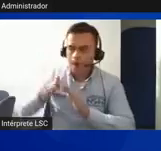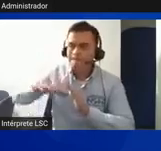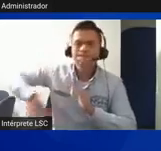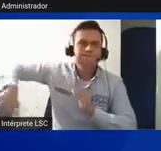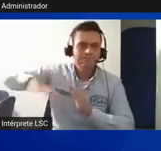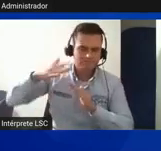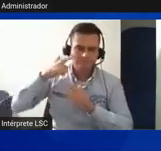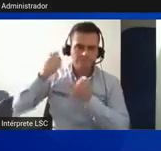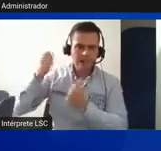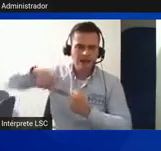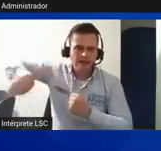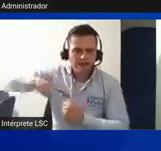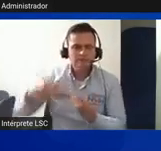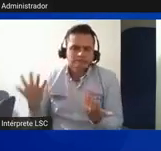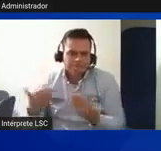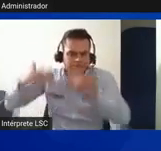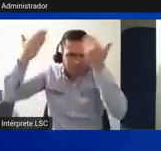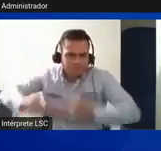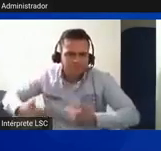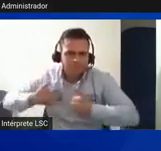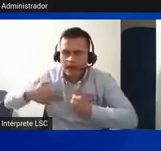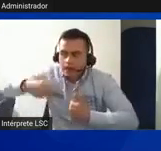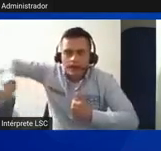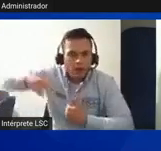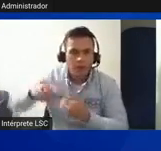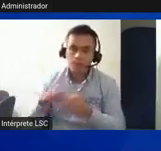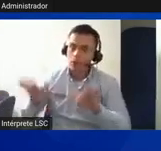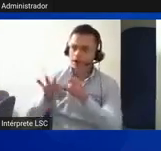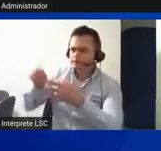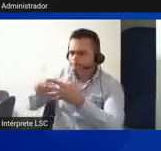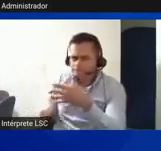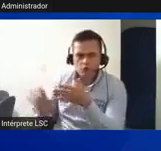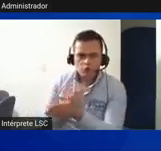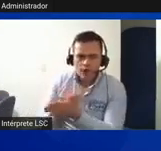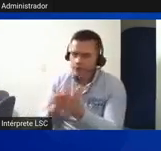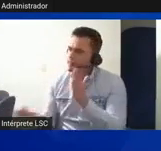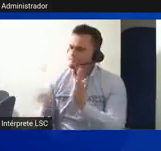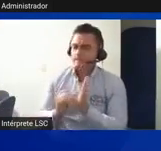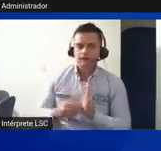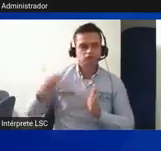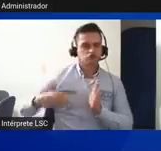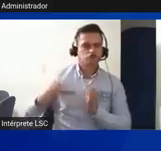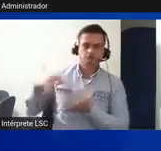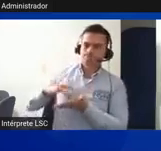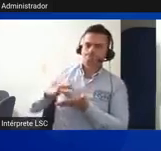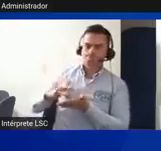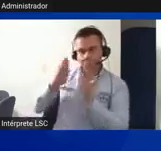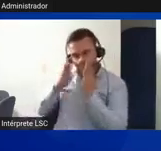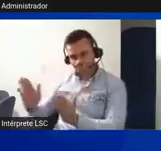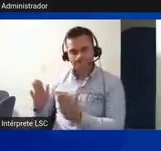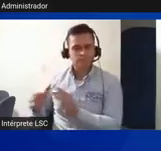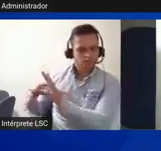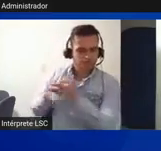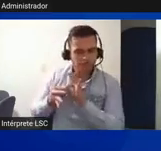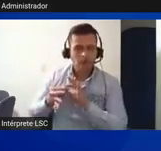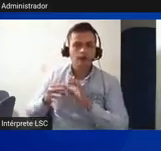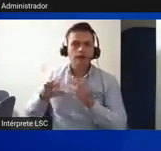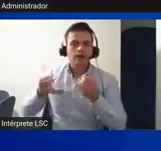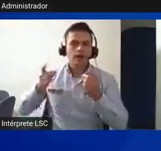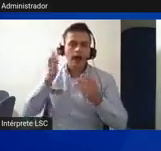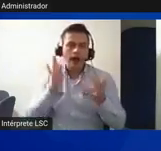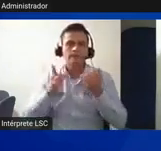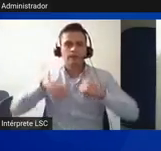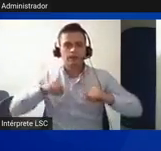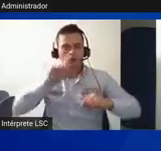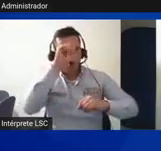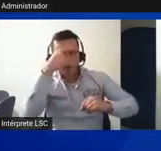esta discapacidad y que eran los primeros los que tenían que estar allí, y por eso siempre estuvieron presentes junto con el gobierno en cualquier